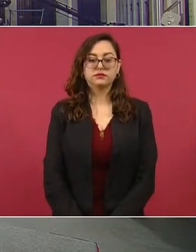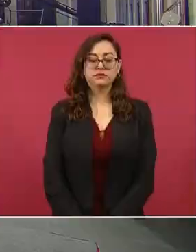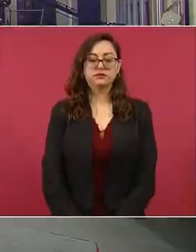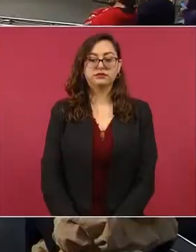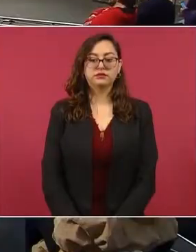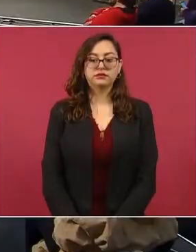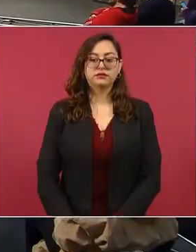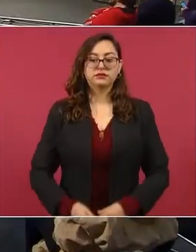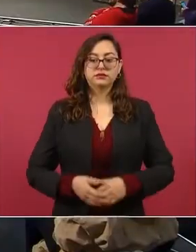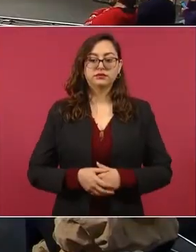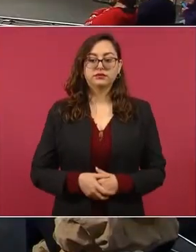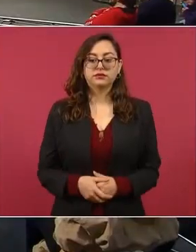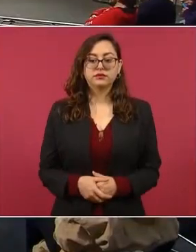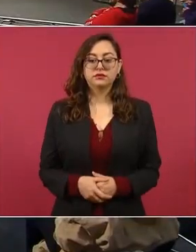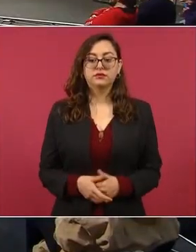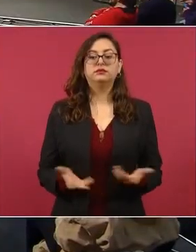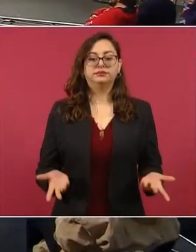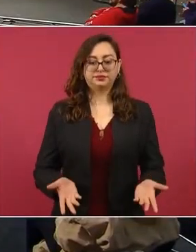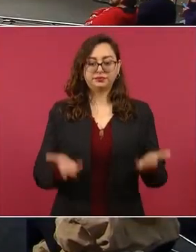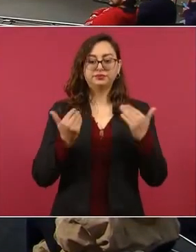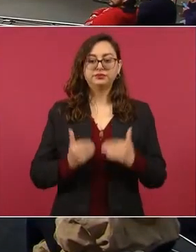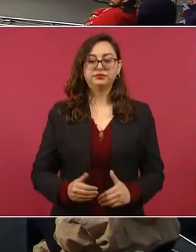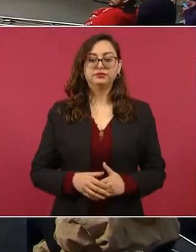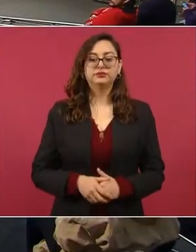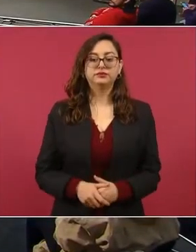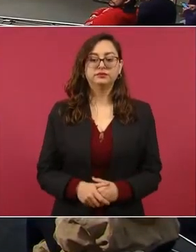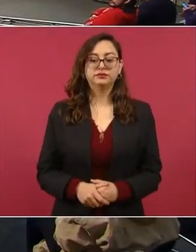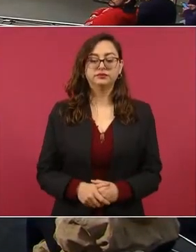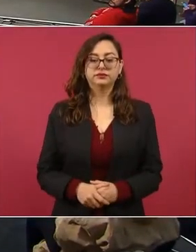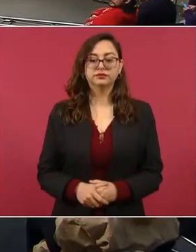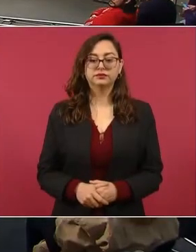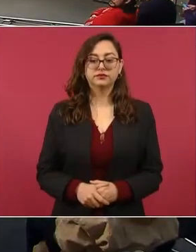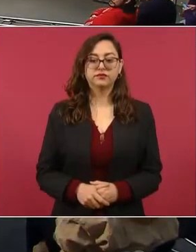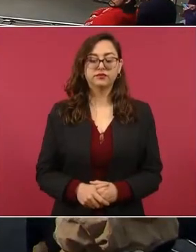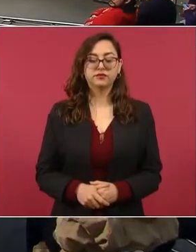Bueno, vamos adelante.